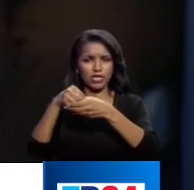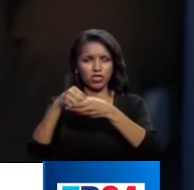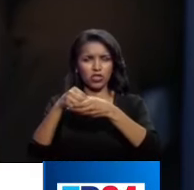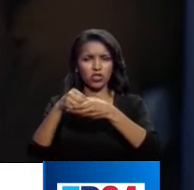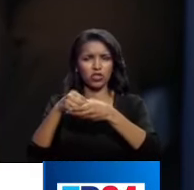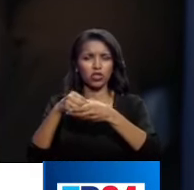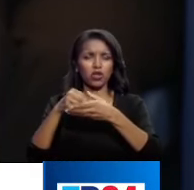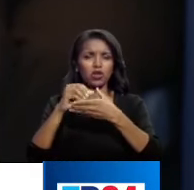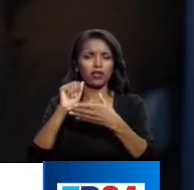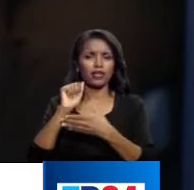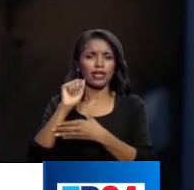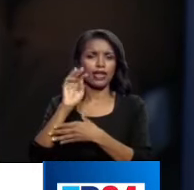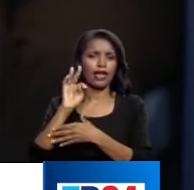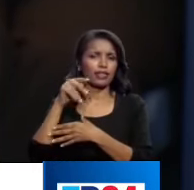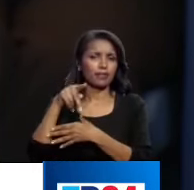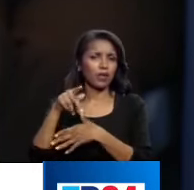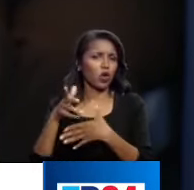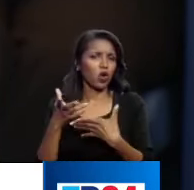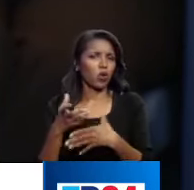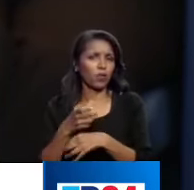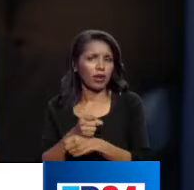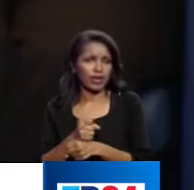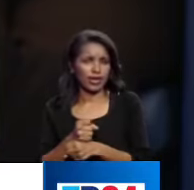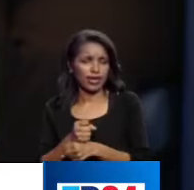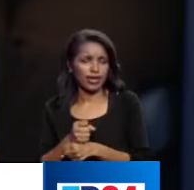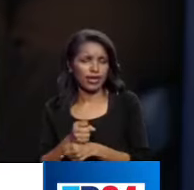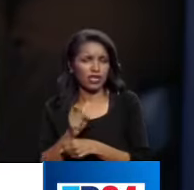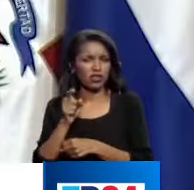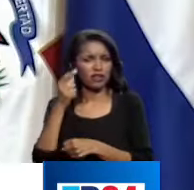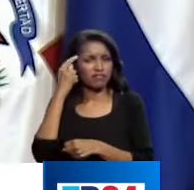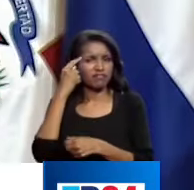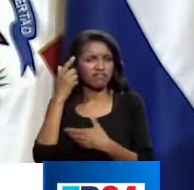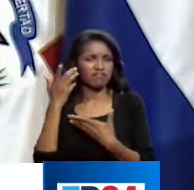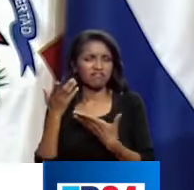más eficiente? De ser así, ¿cuál sería su propuesta?